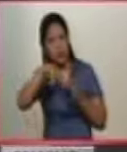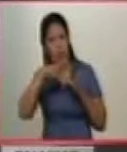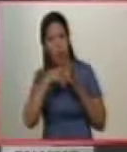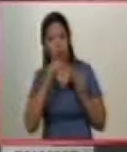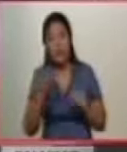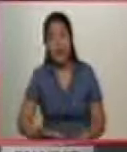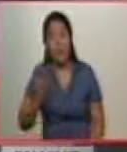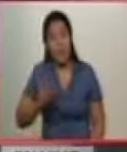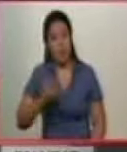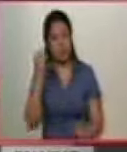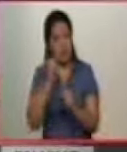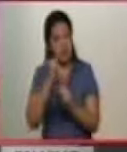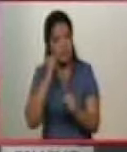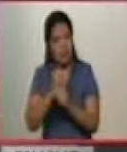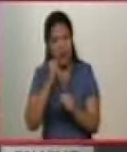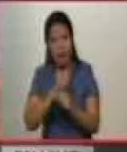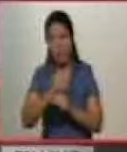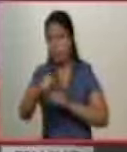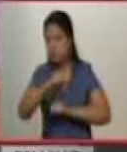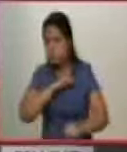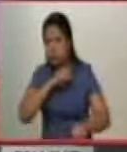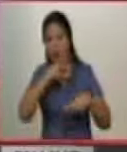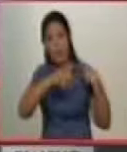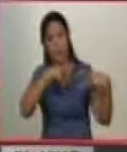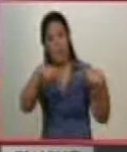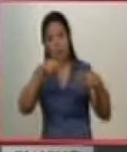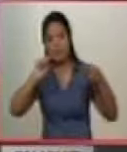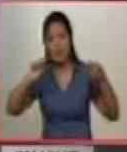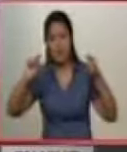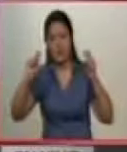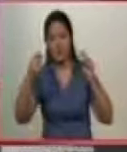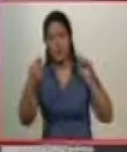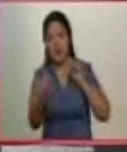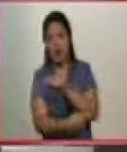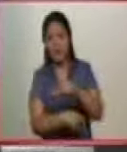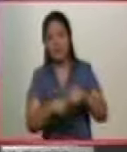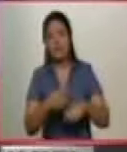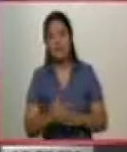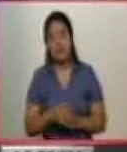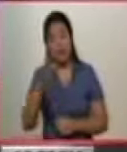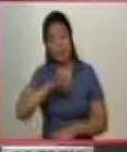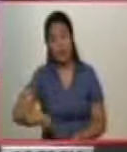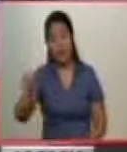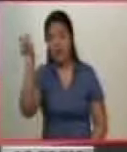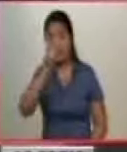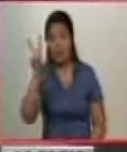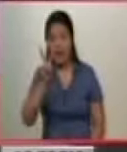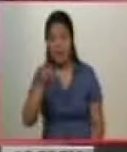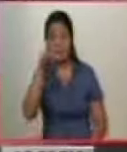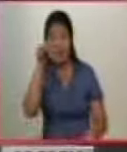un importante trabajo en lo que ha sido el proceso de transformación social que vive el país. Desde